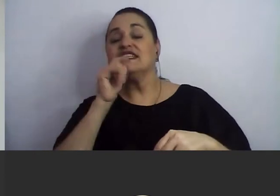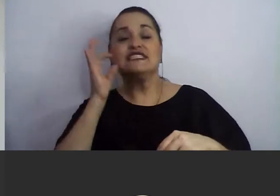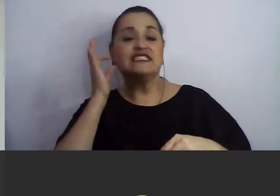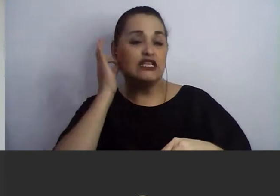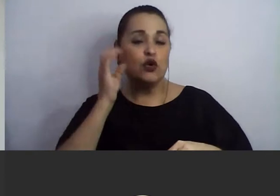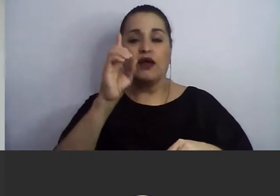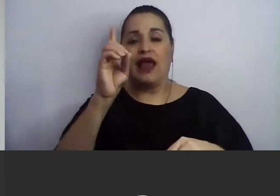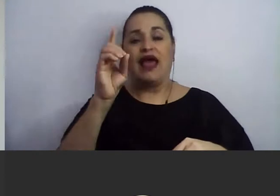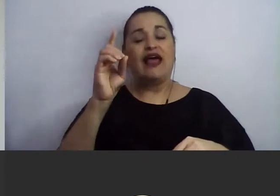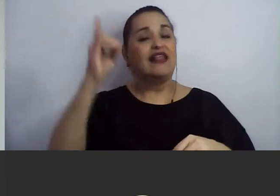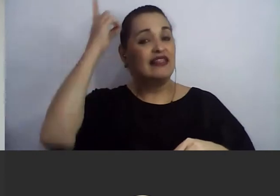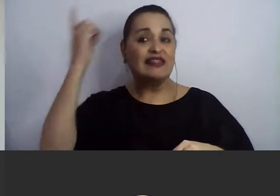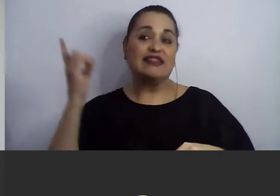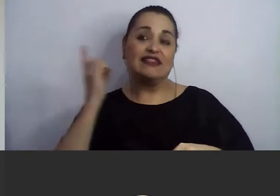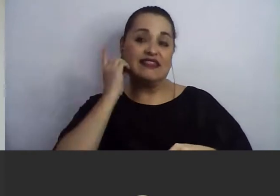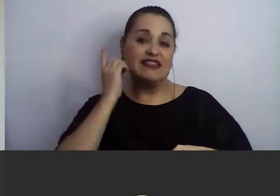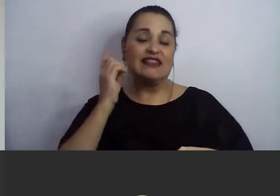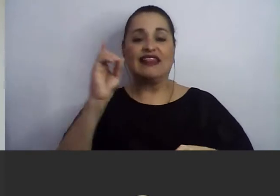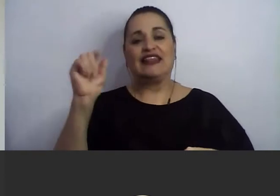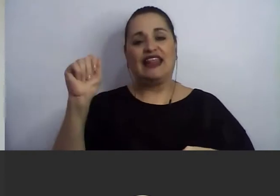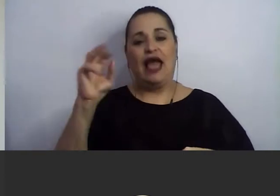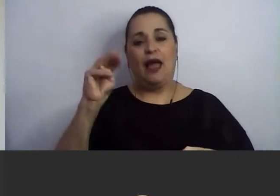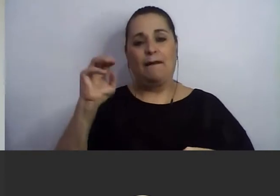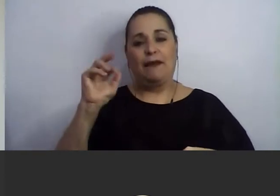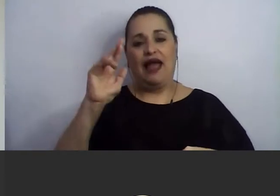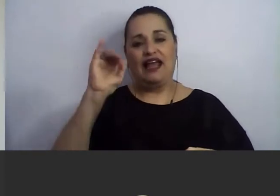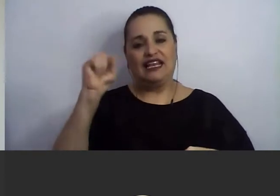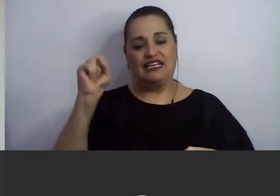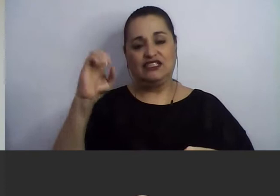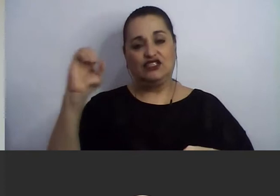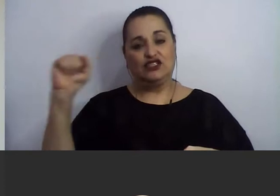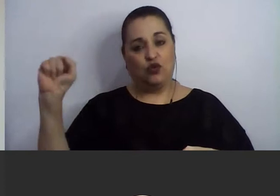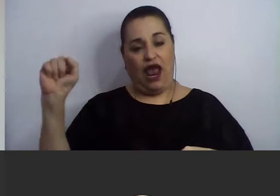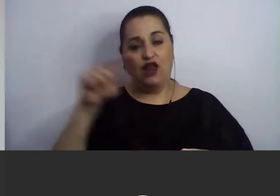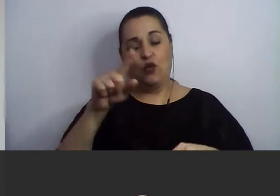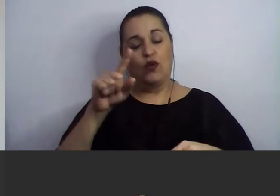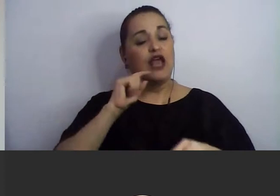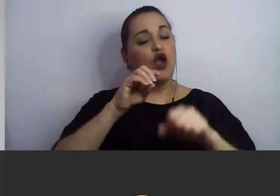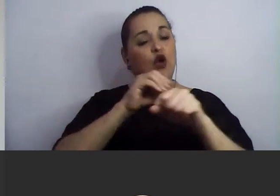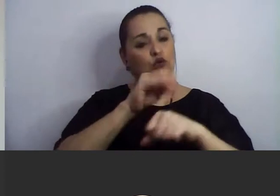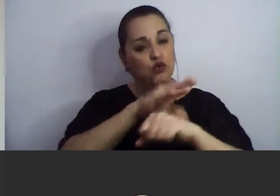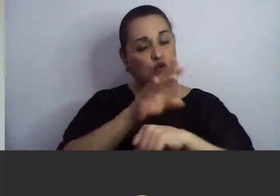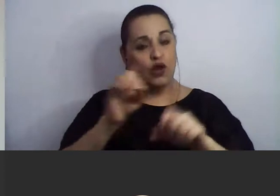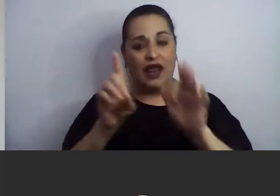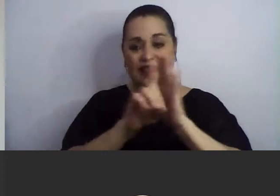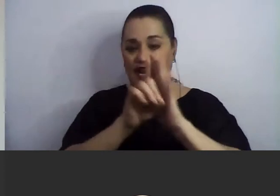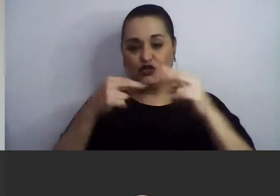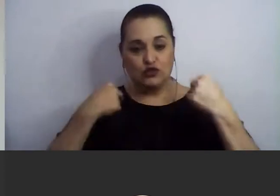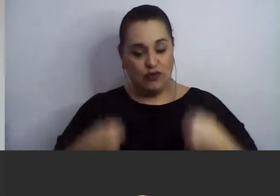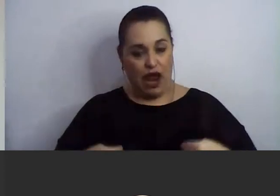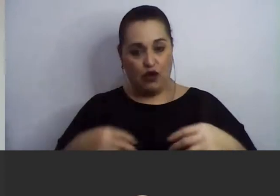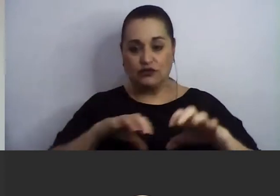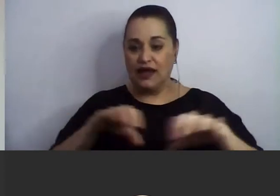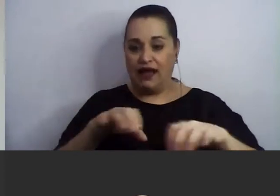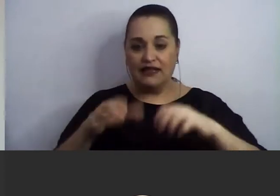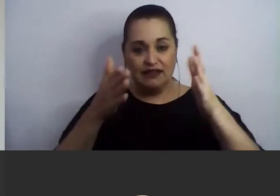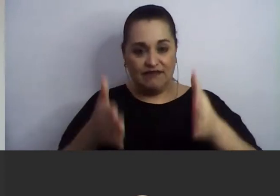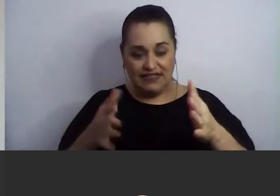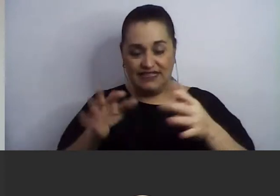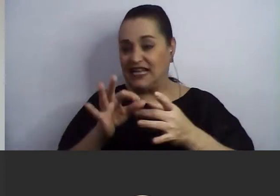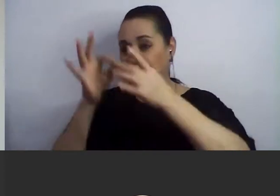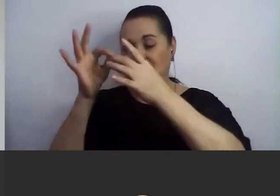Damari Solano, quien es activista y consultora en derechos humanos de las personas con discapacidad y en especial